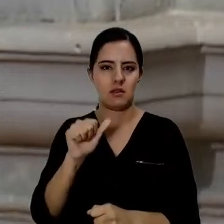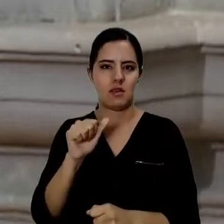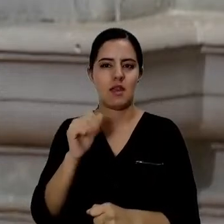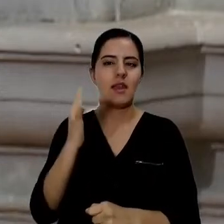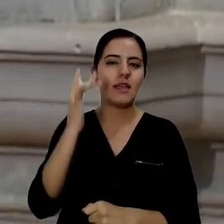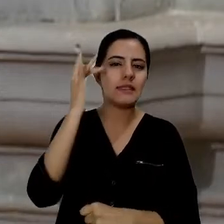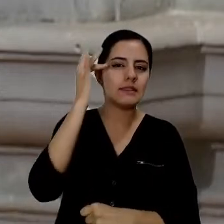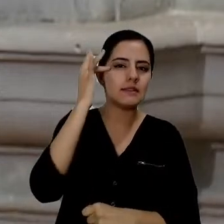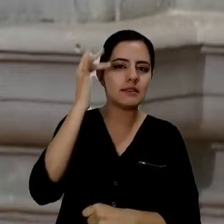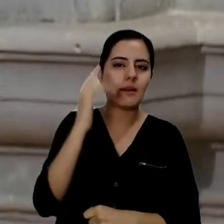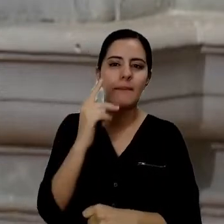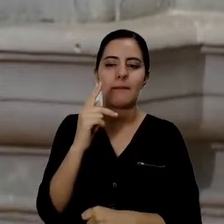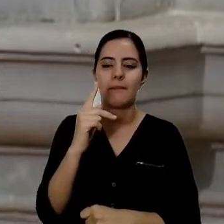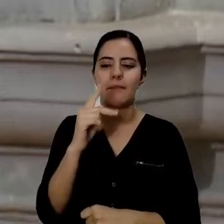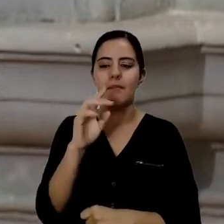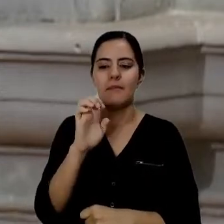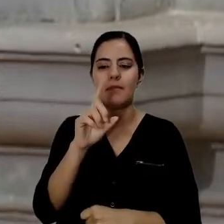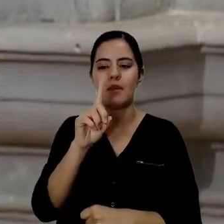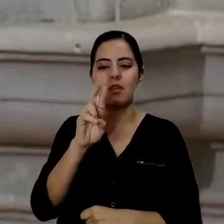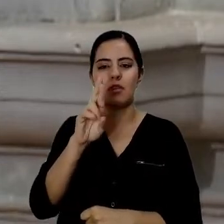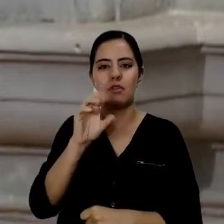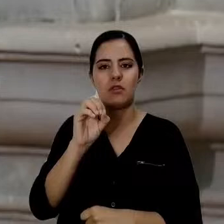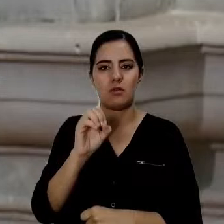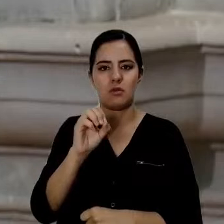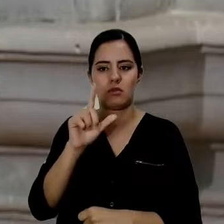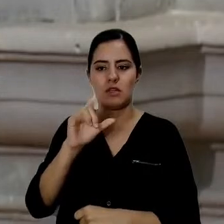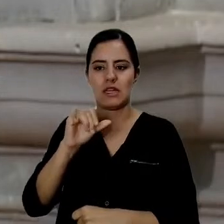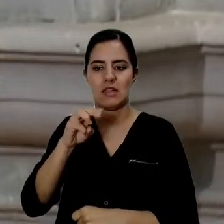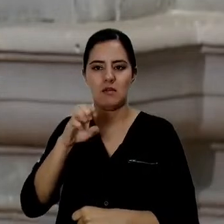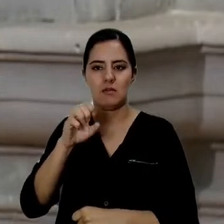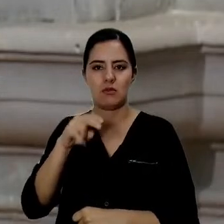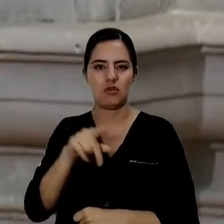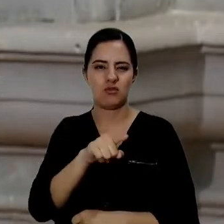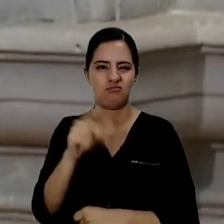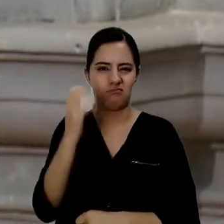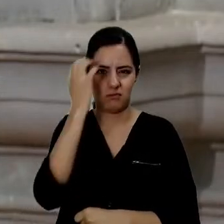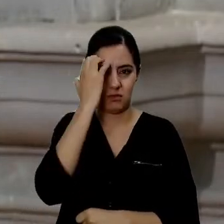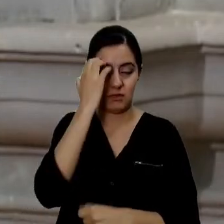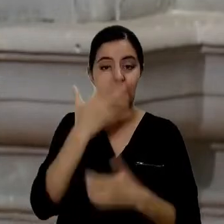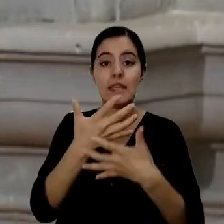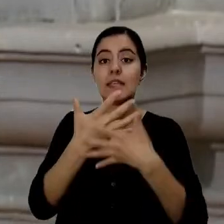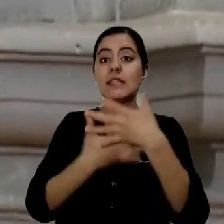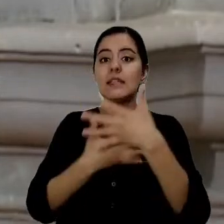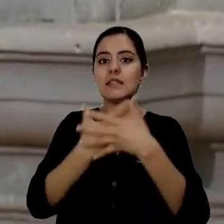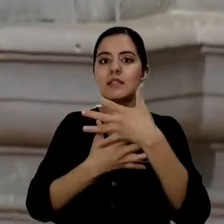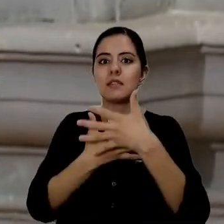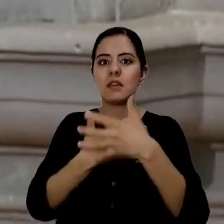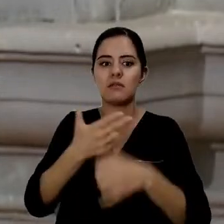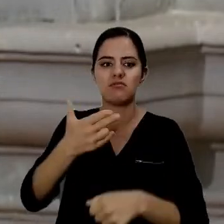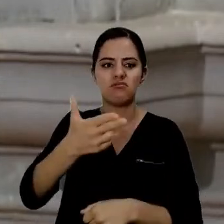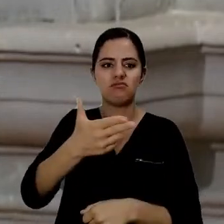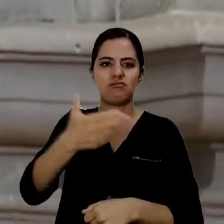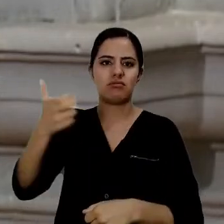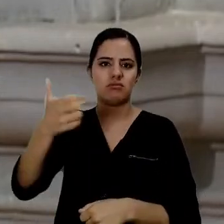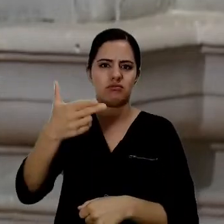conocemos. 15 de ellos ejecutados de manera